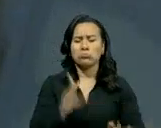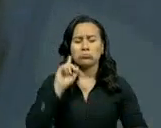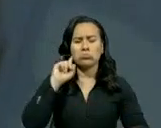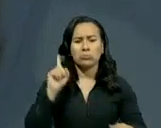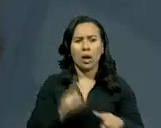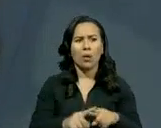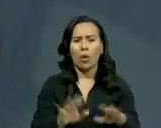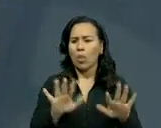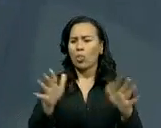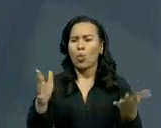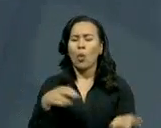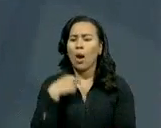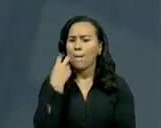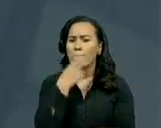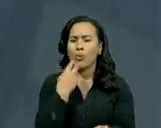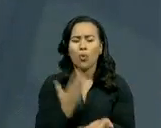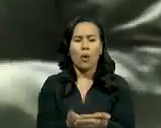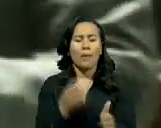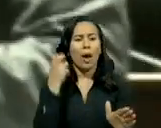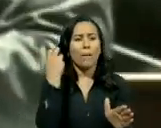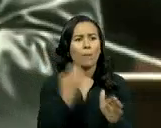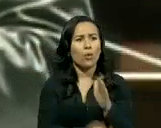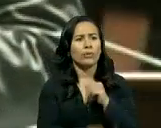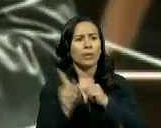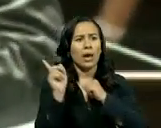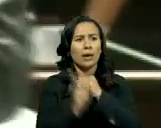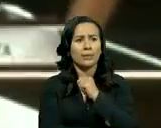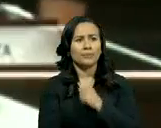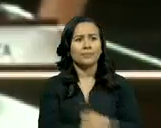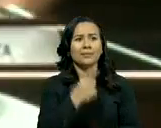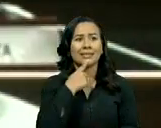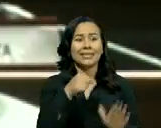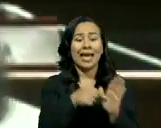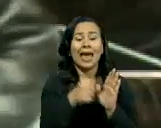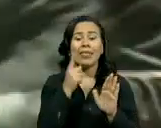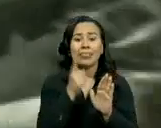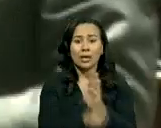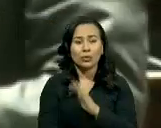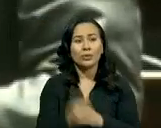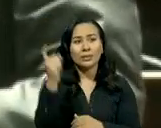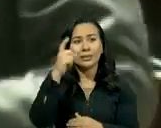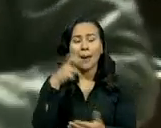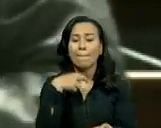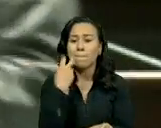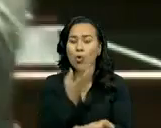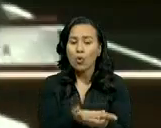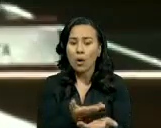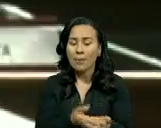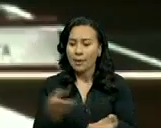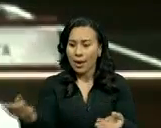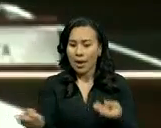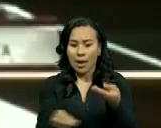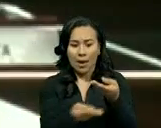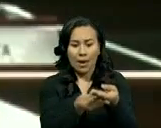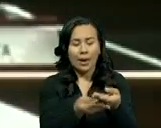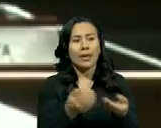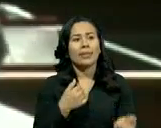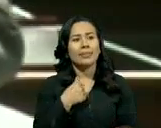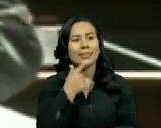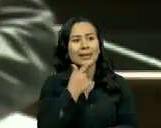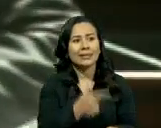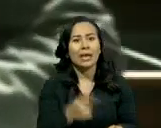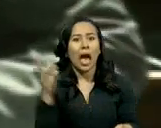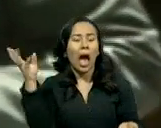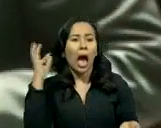no habían argumentos para una sanción. Cuando hago una denuncia tiene que haber una prueba para cotejar con lo que digo, con lo que está en el